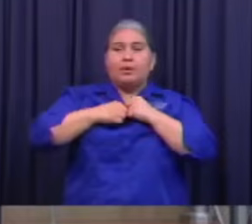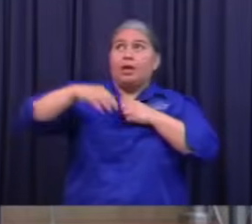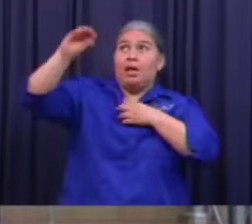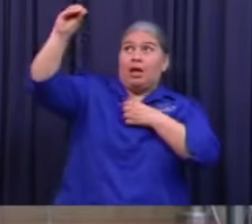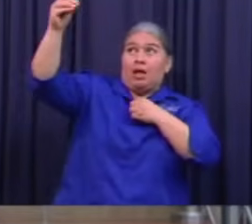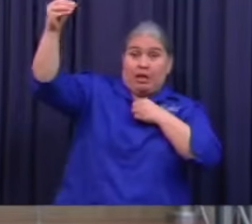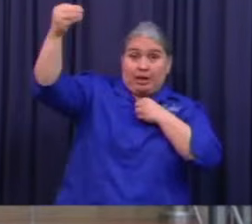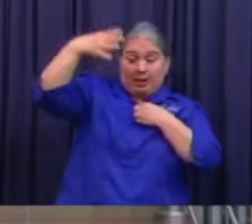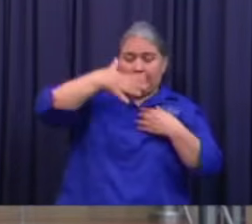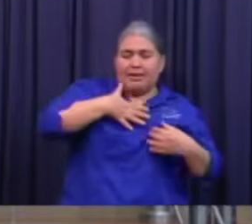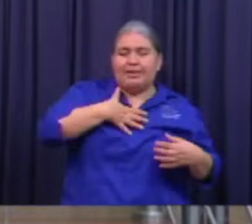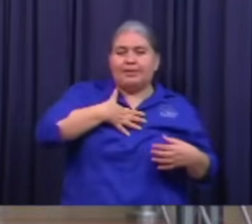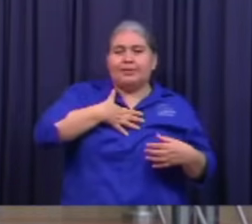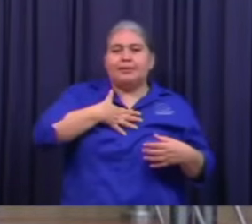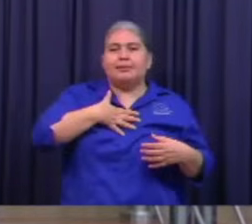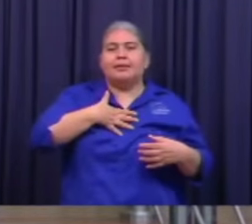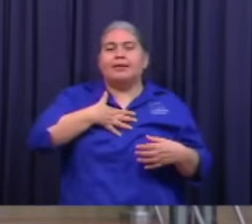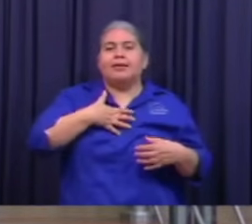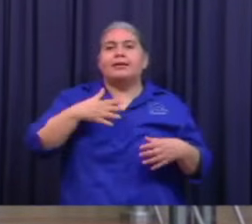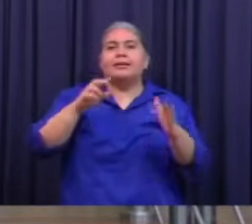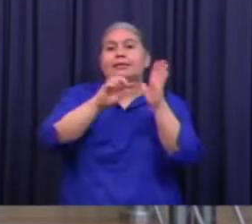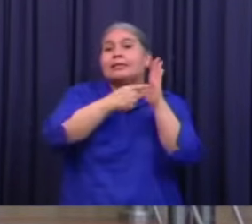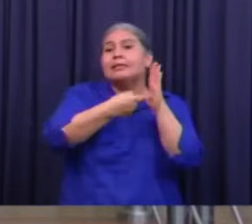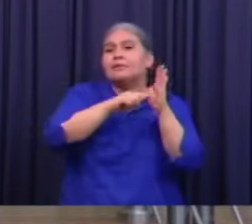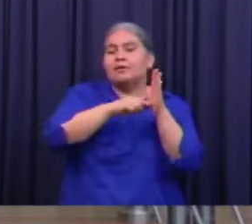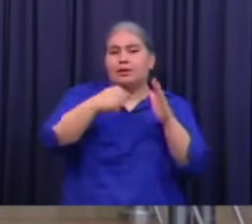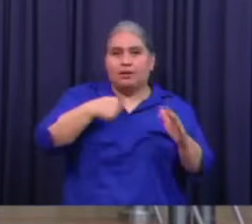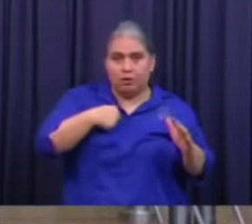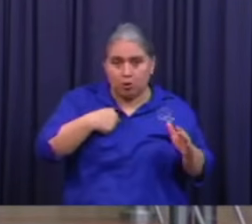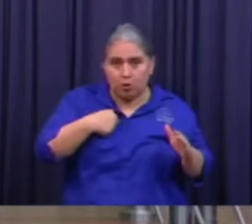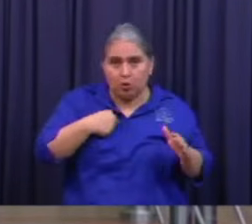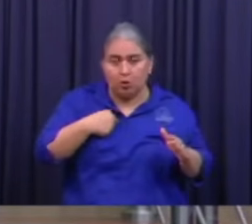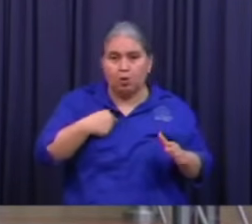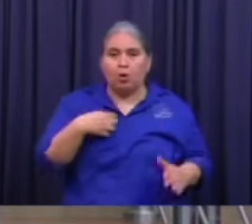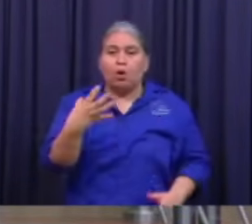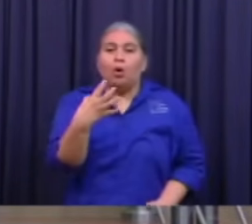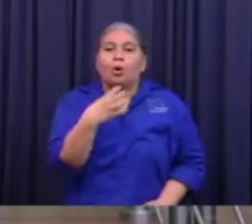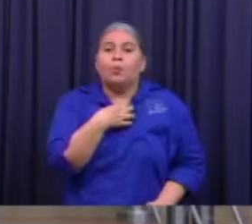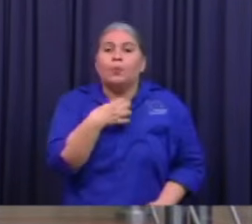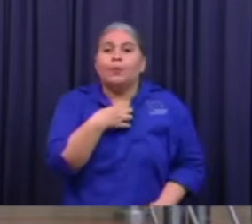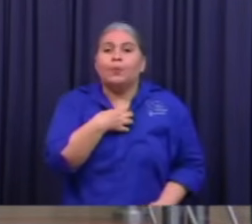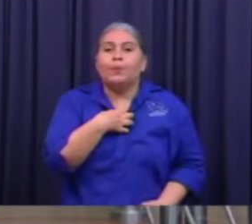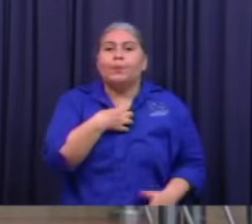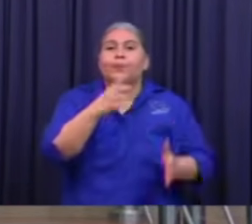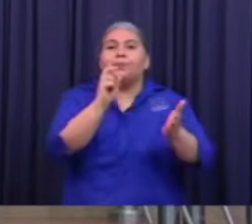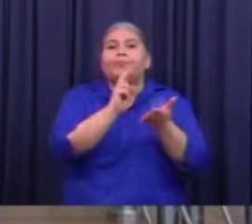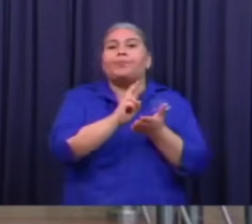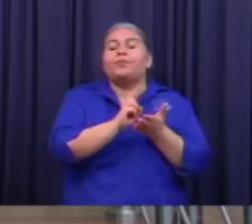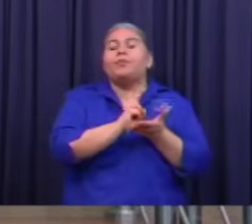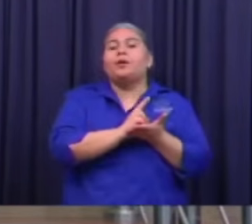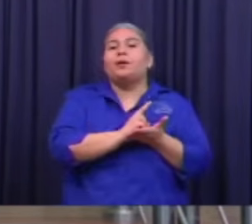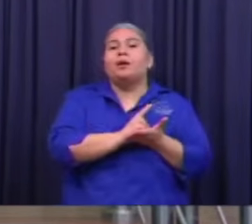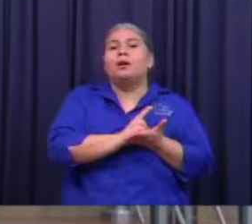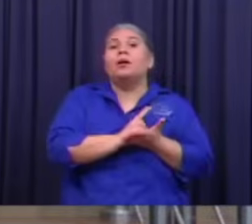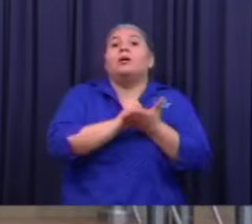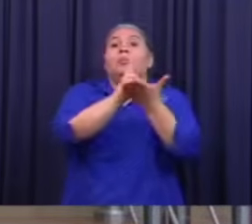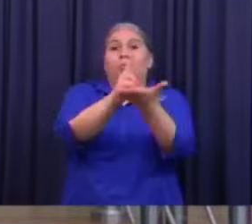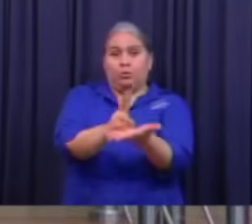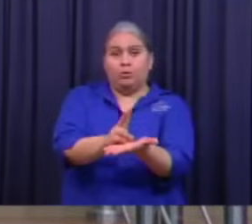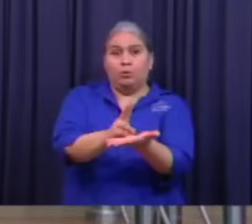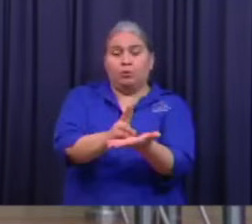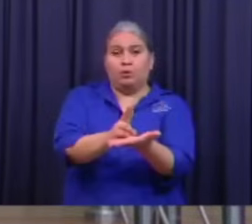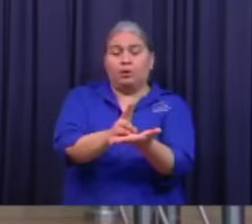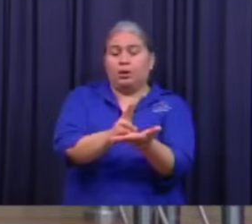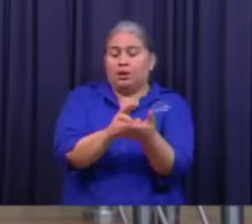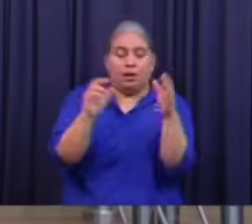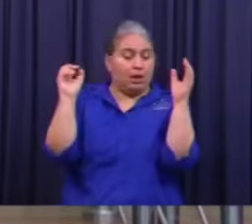puedo vencer por mi propia fuerza de voluntad la gracia se va a meter en mí me va a rodear me va a bautizar